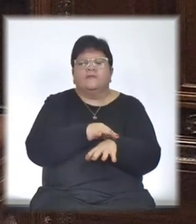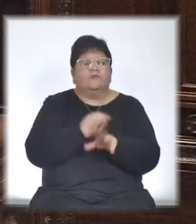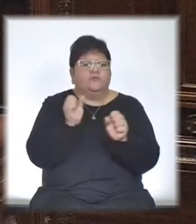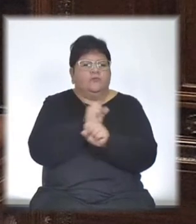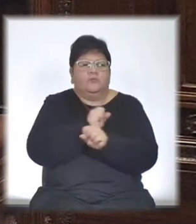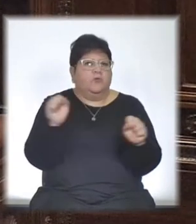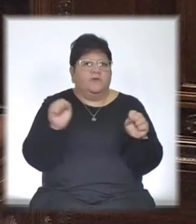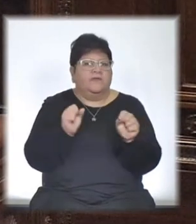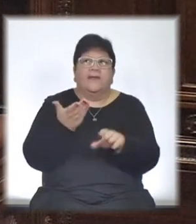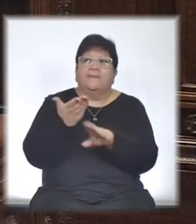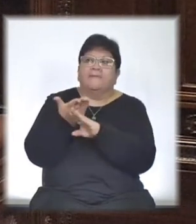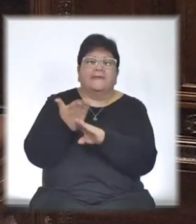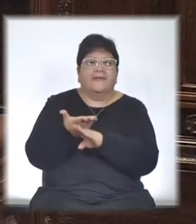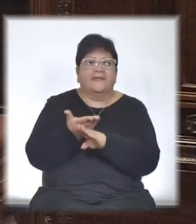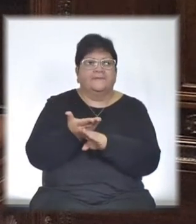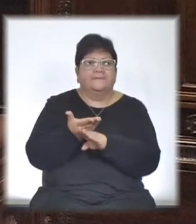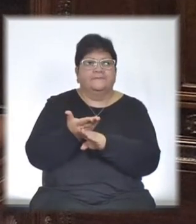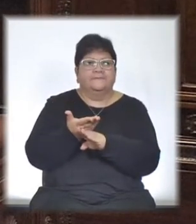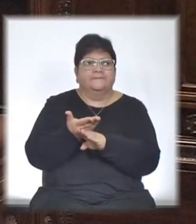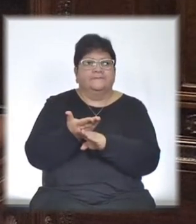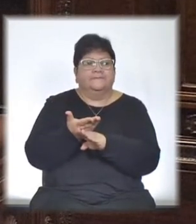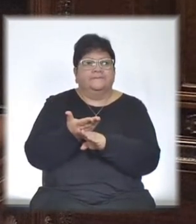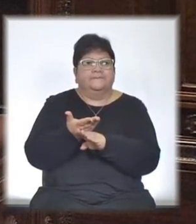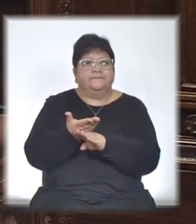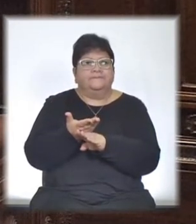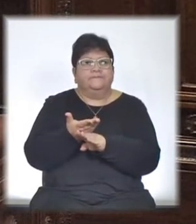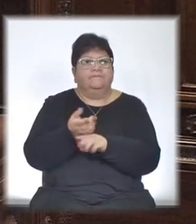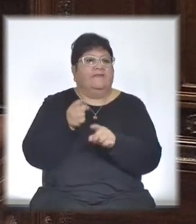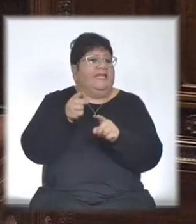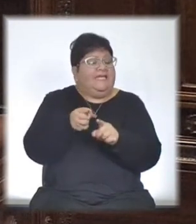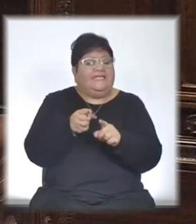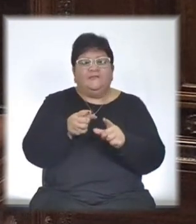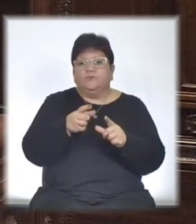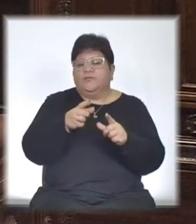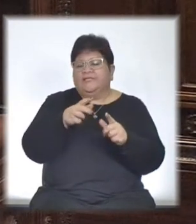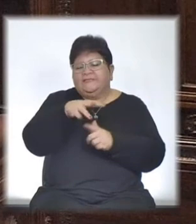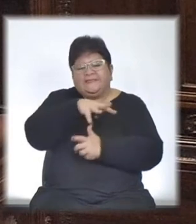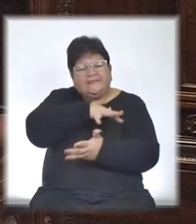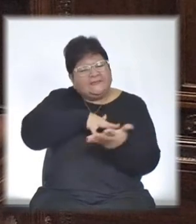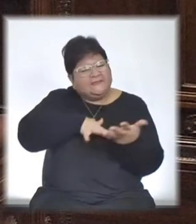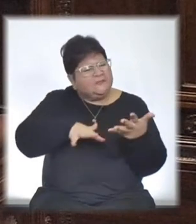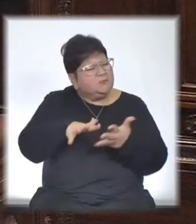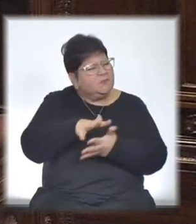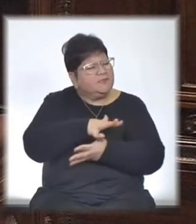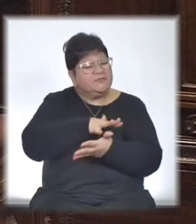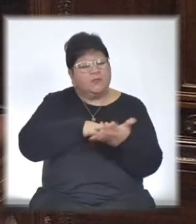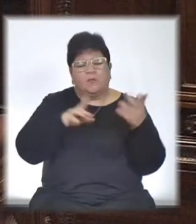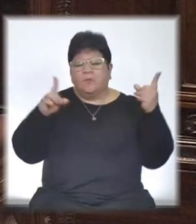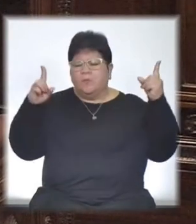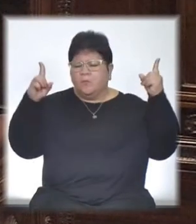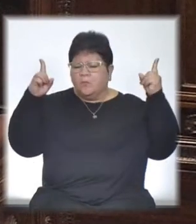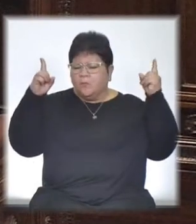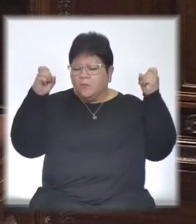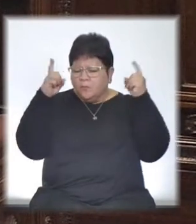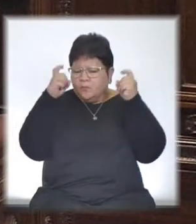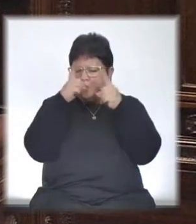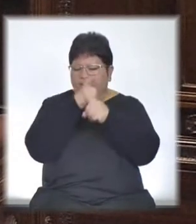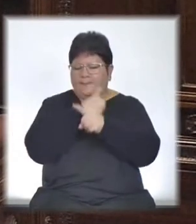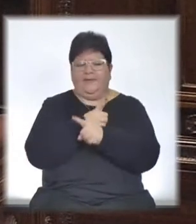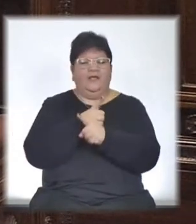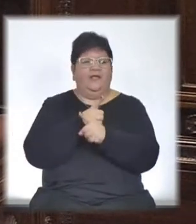a interrogatorios fuera del lugar de detención fue el infierno cotidiano de miles de uruguayas y uruguayos durante